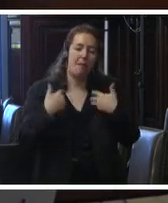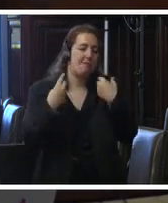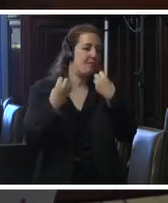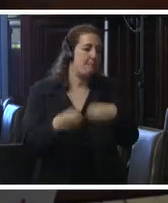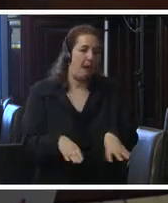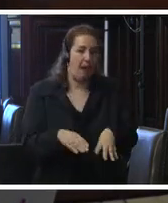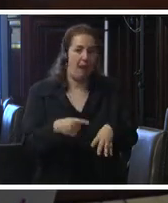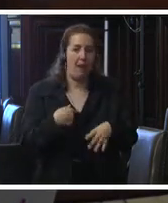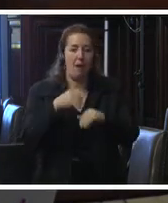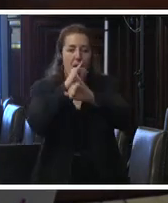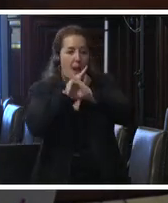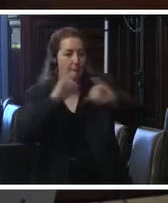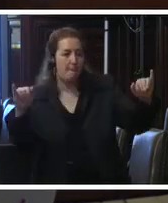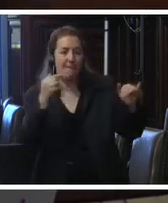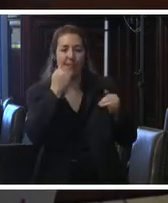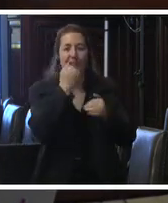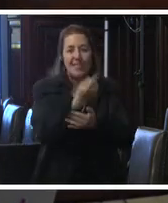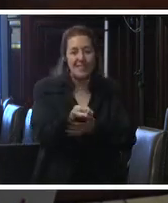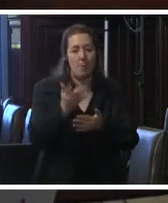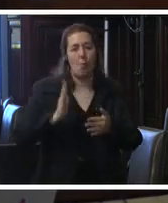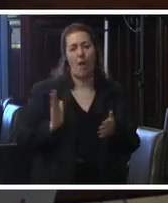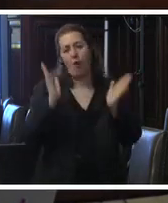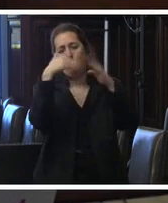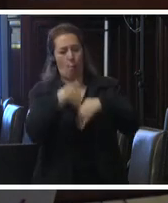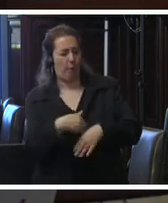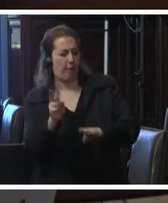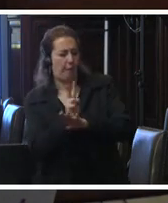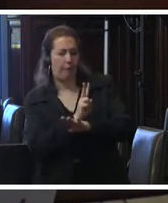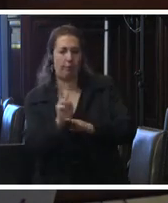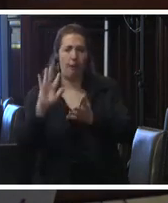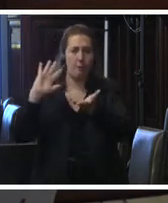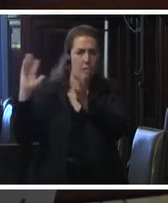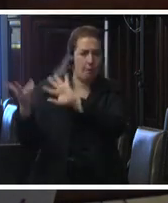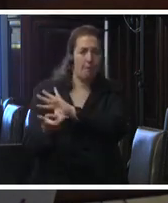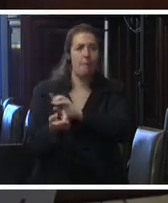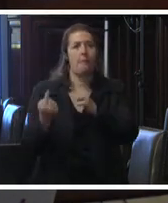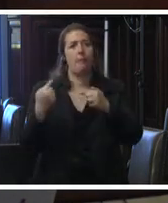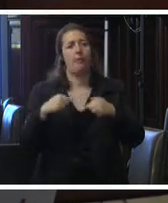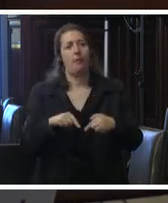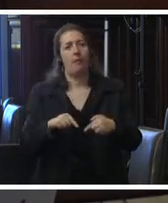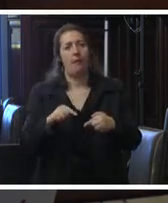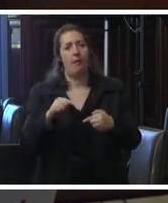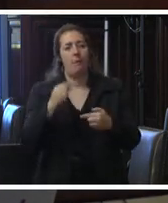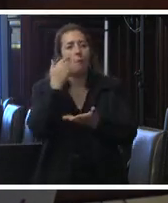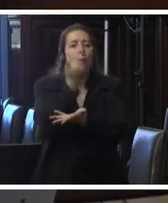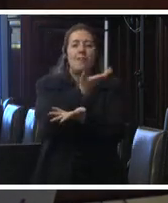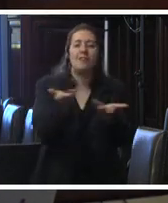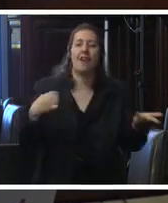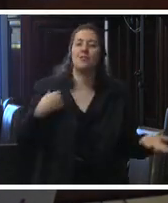que nos descalifican como sujetos defensores y que nos hacen ver como mujeres que